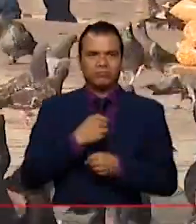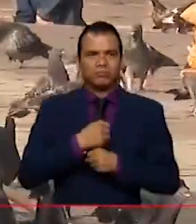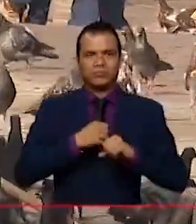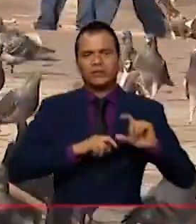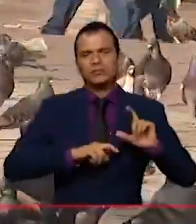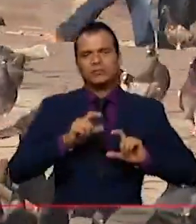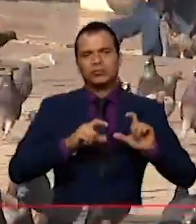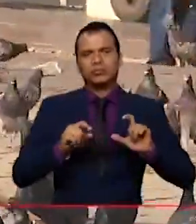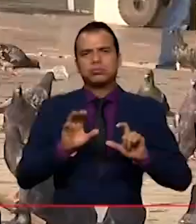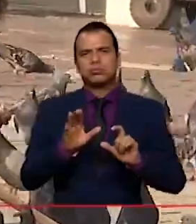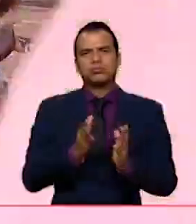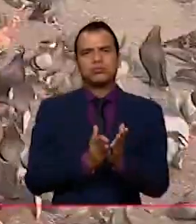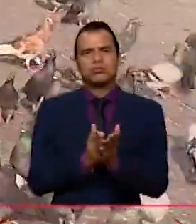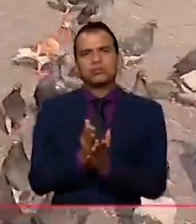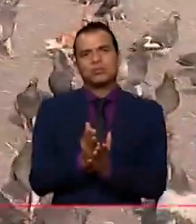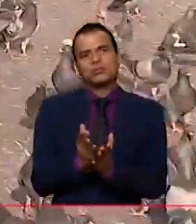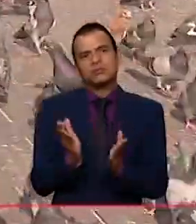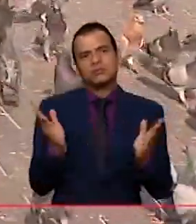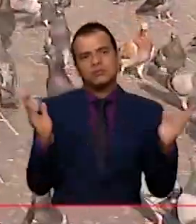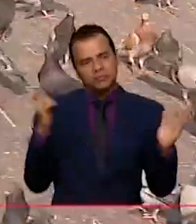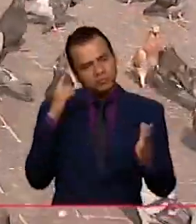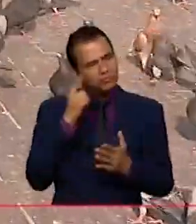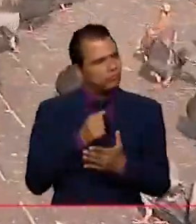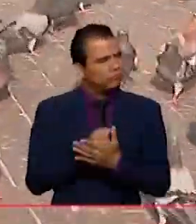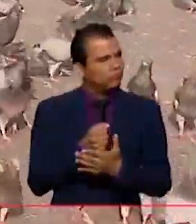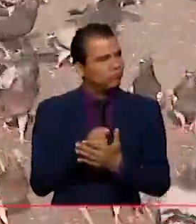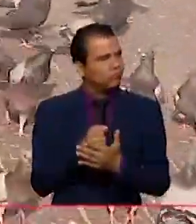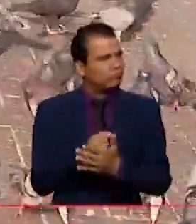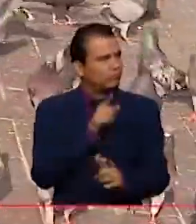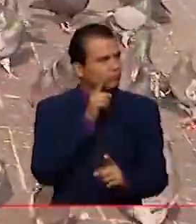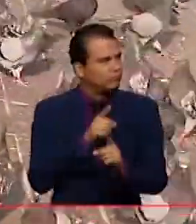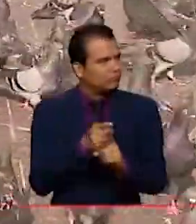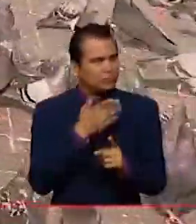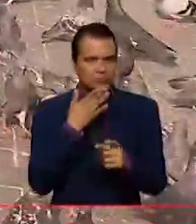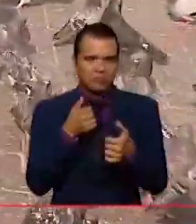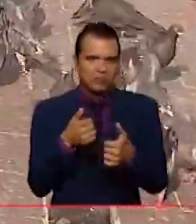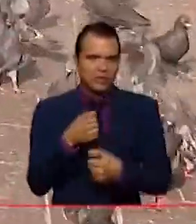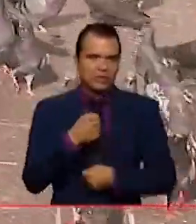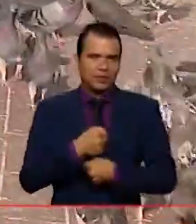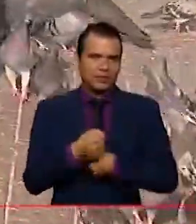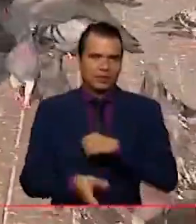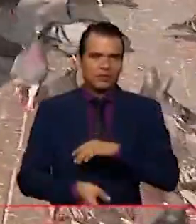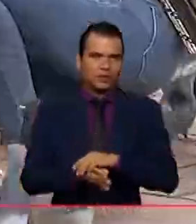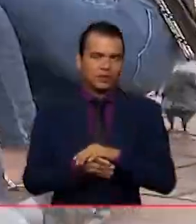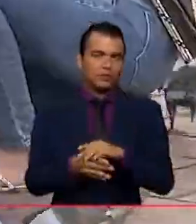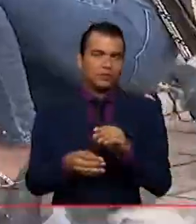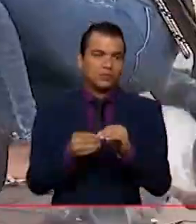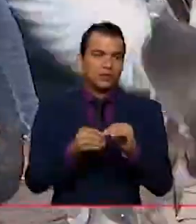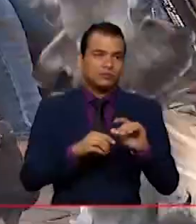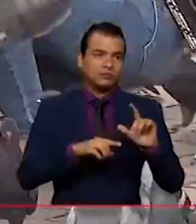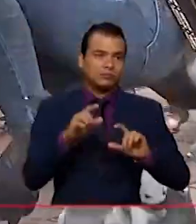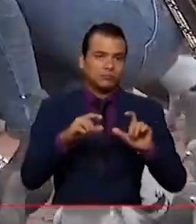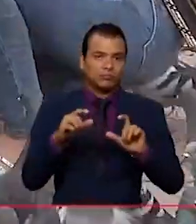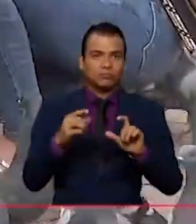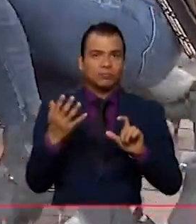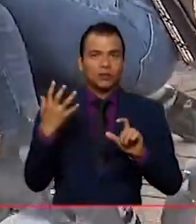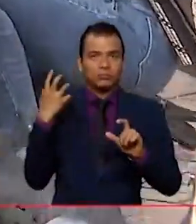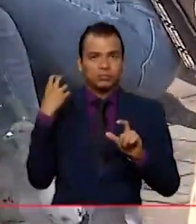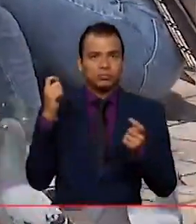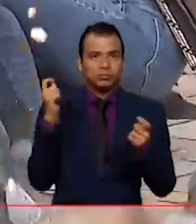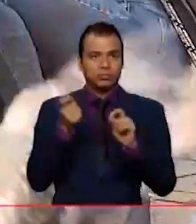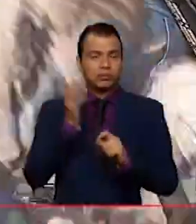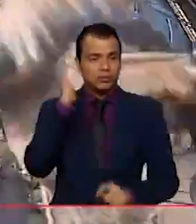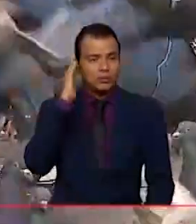esta actividad acuden a la resiliencia para mantenerse en pie, mientras el papel y los rollos fueron reemplazados por